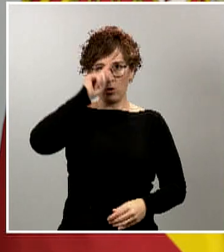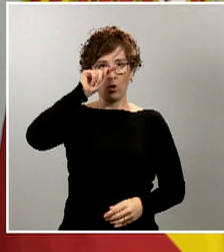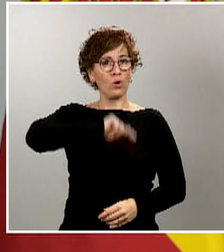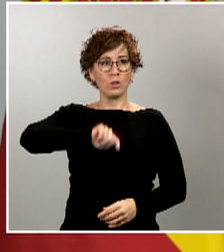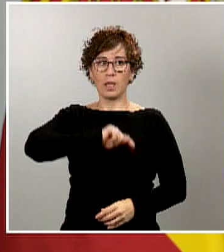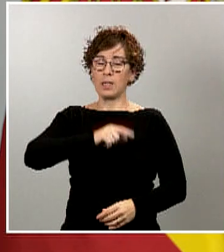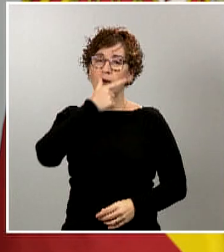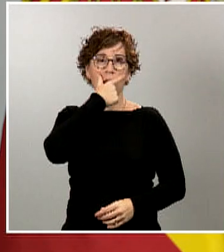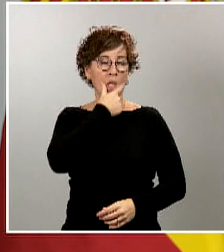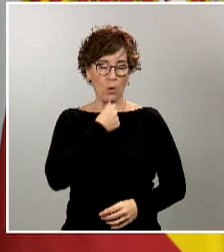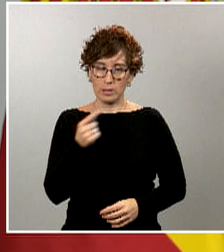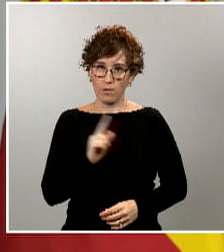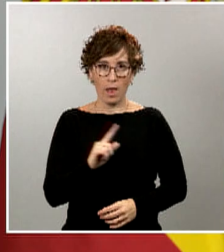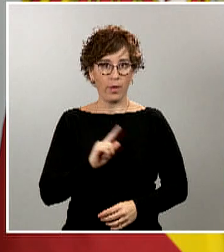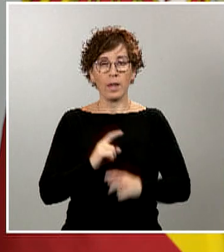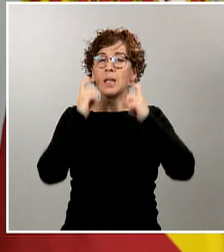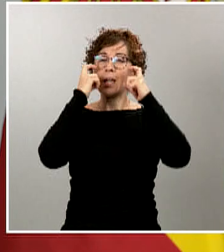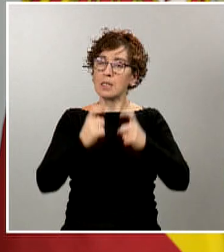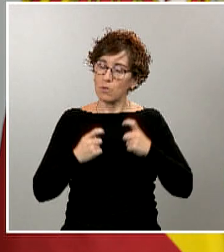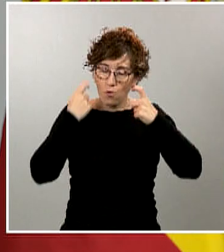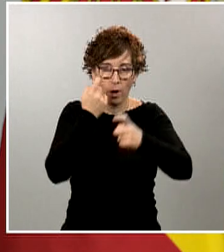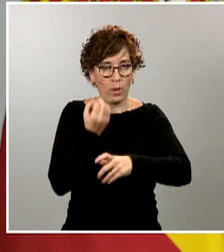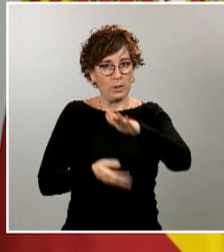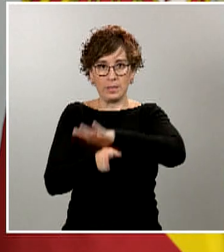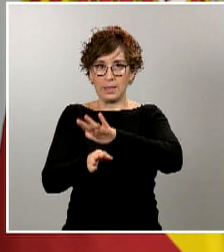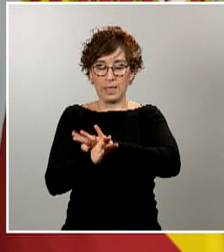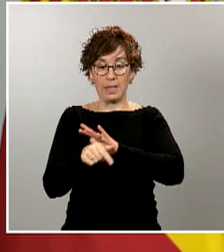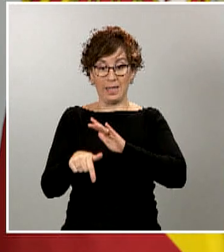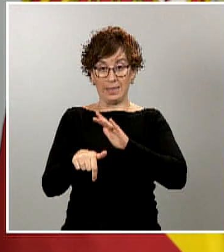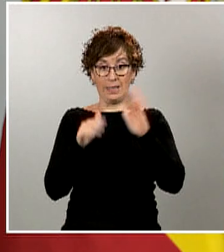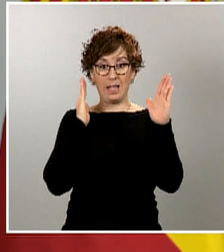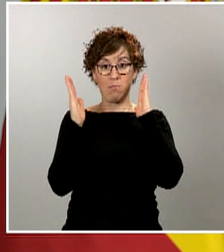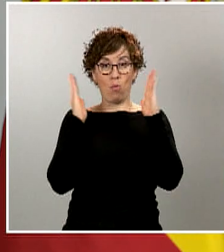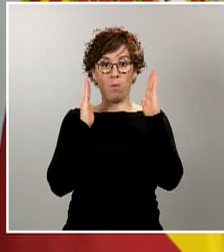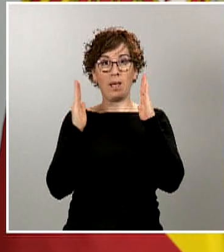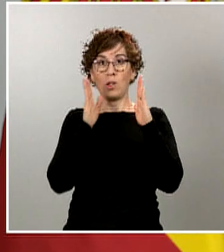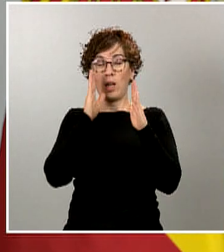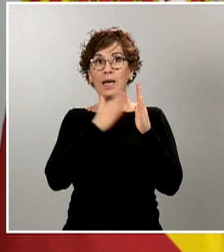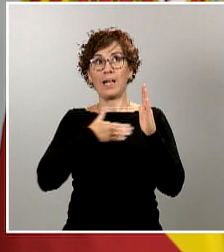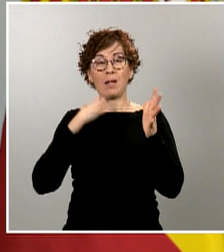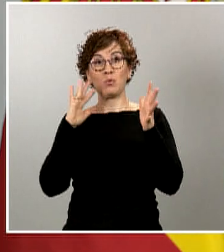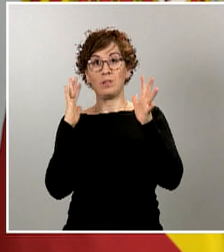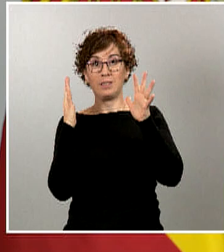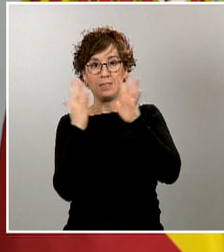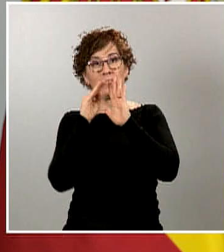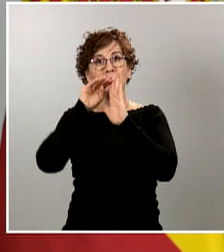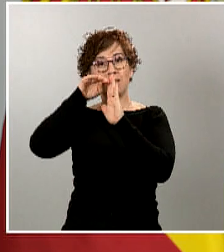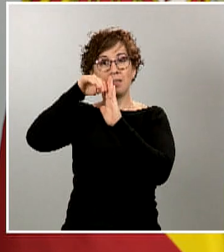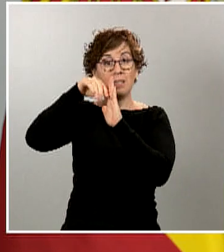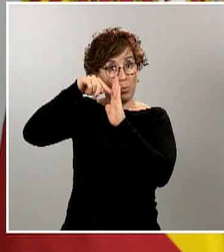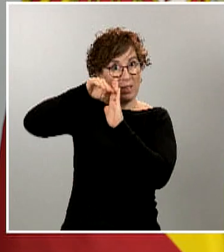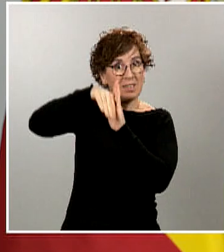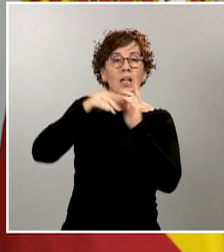seguir haciendo esfuerzos, que este periodo de transición o este escalamiento exige el esfuerzo y la responsabilidad de todos,